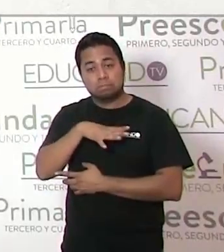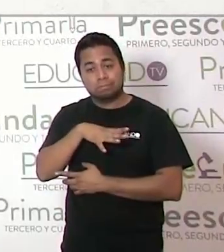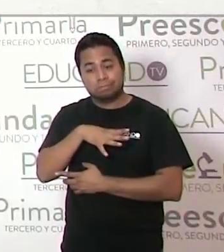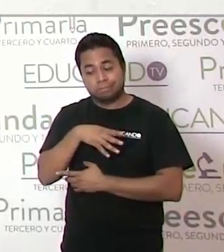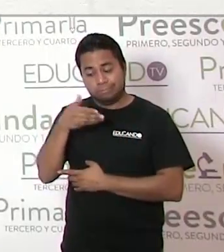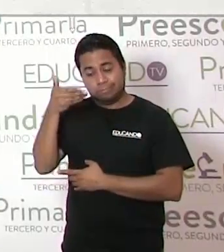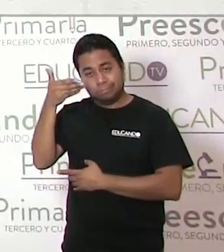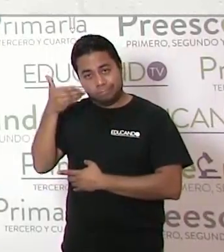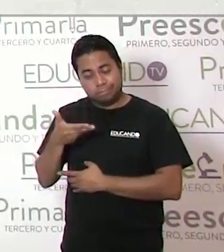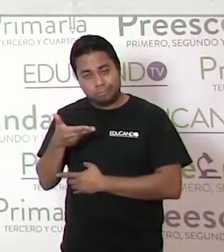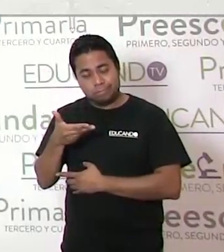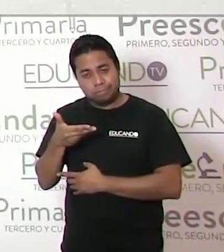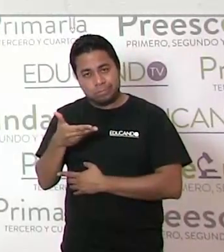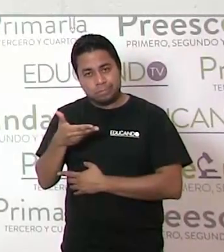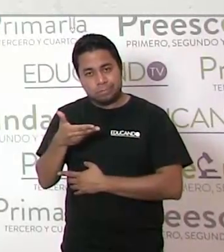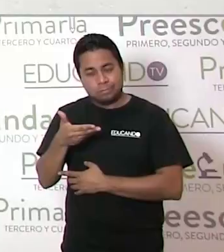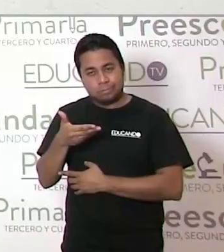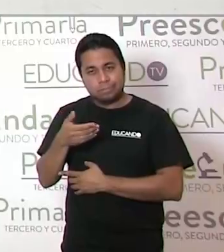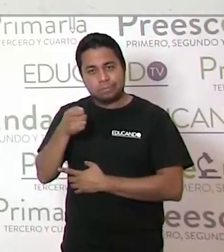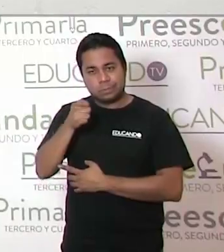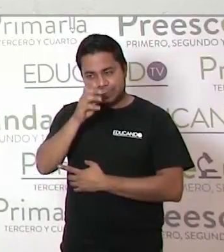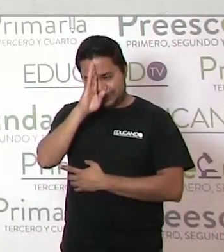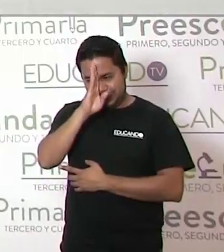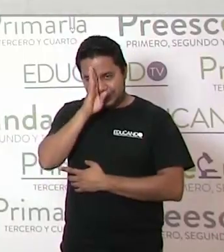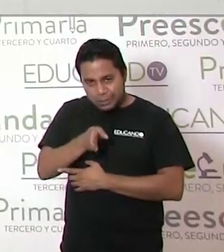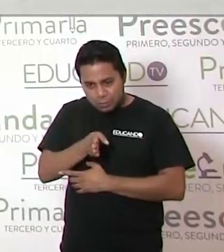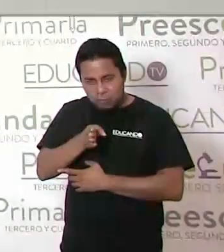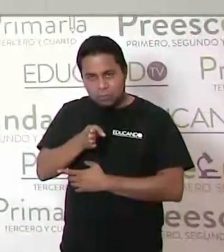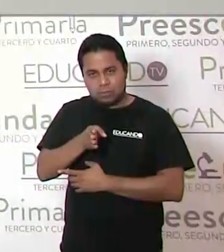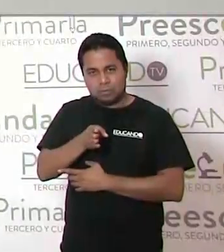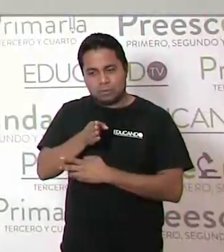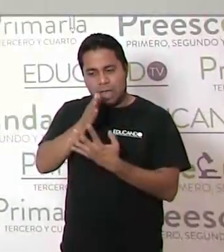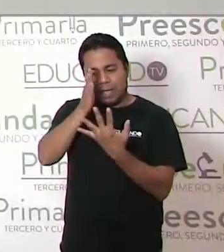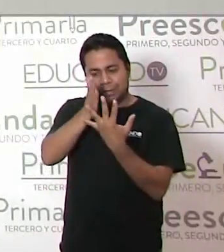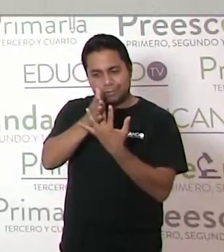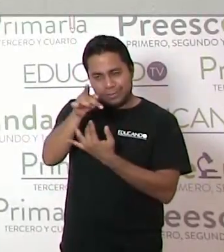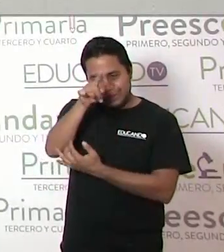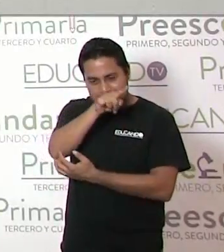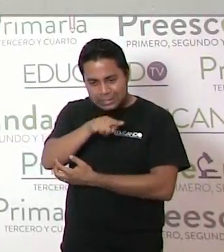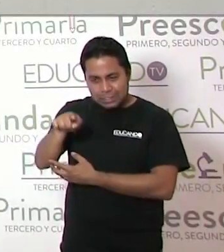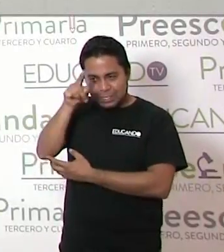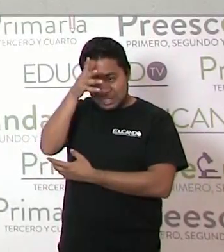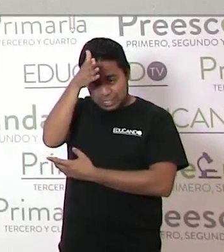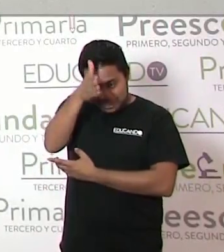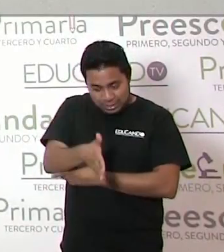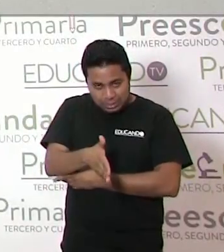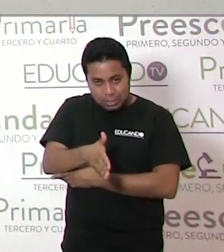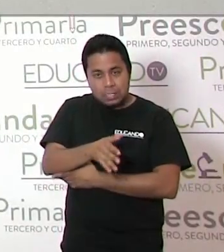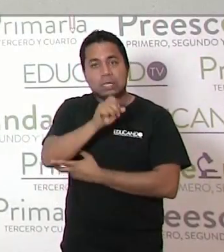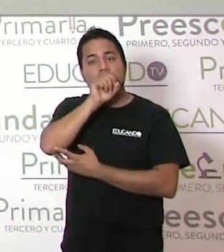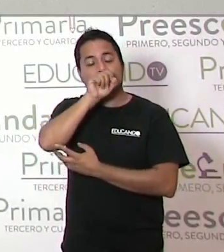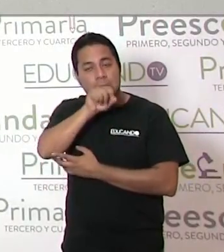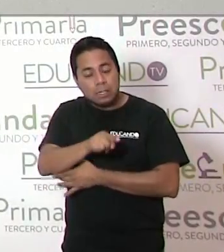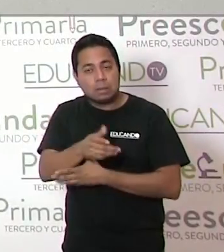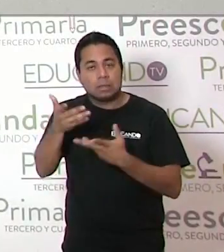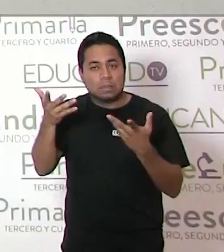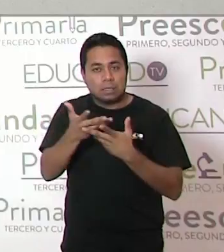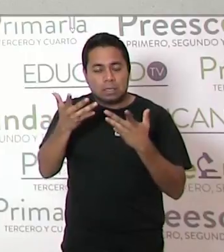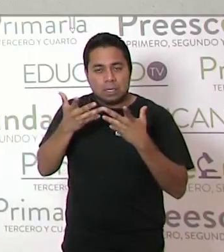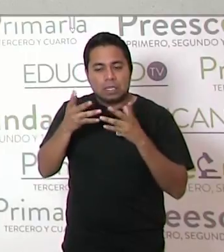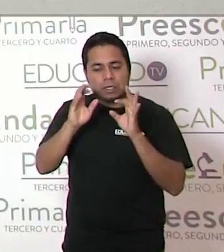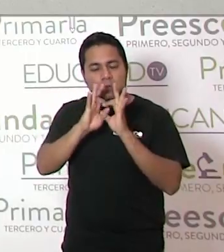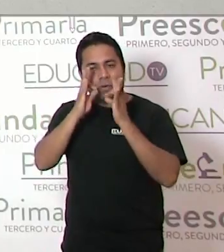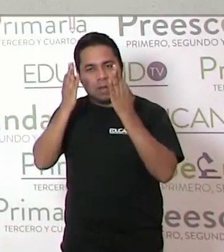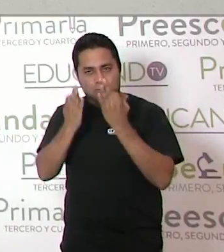está este medio círculo. Este círculo también va a generar un